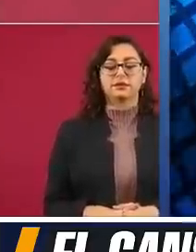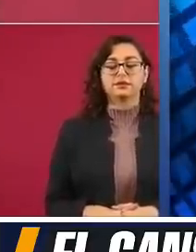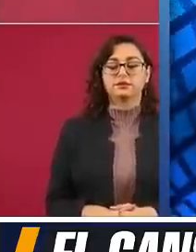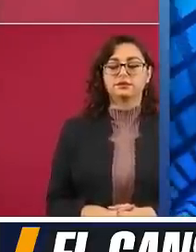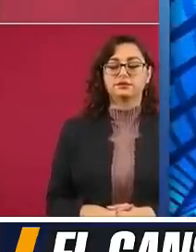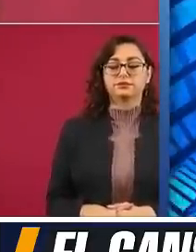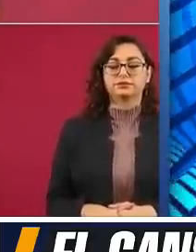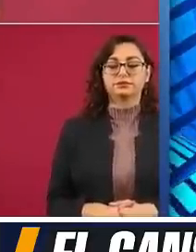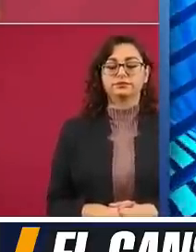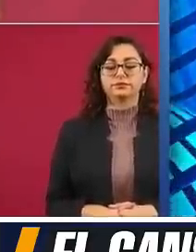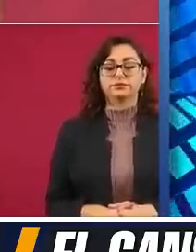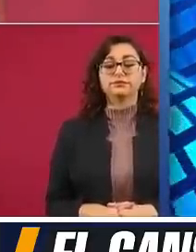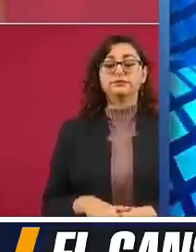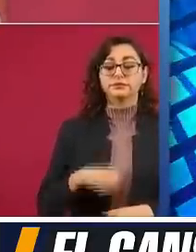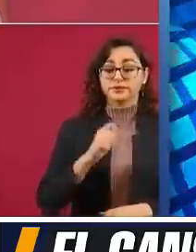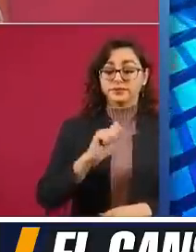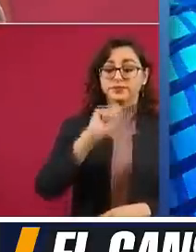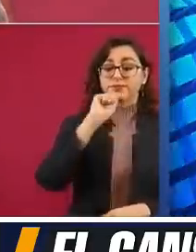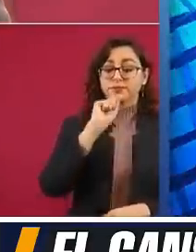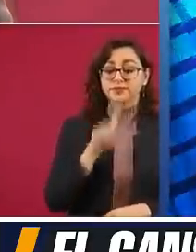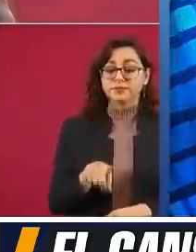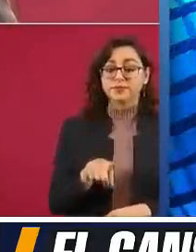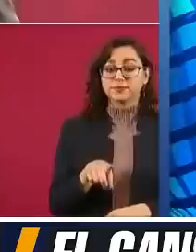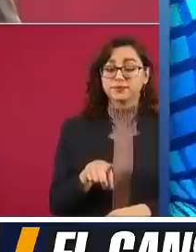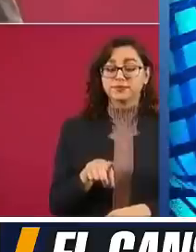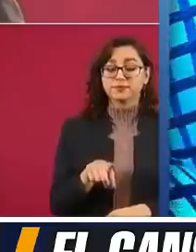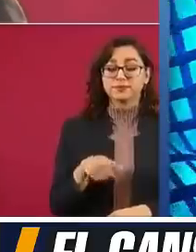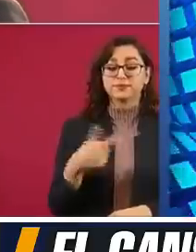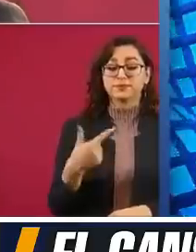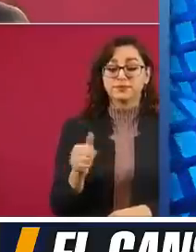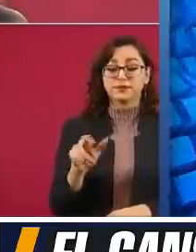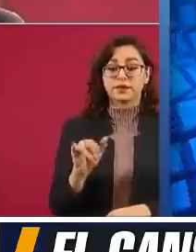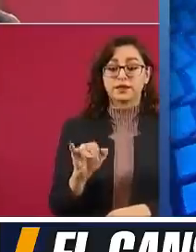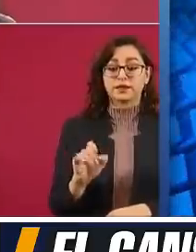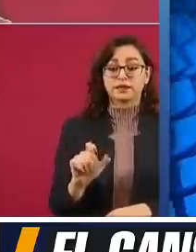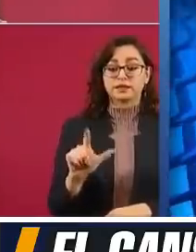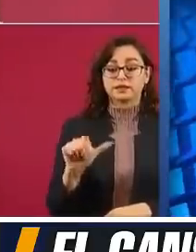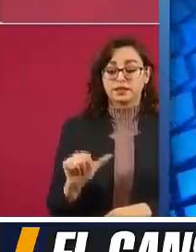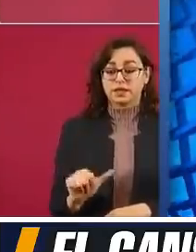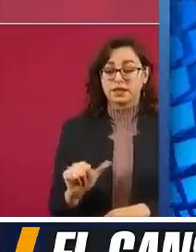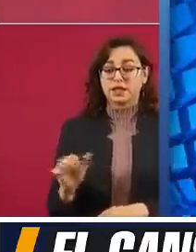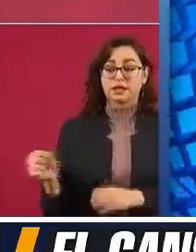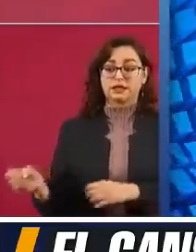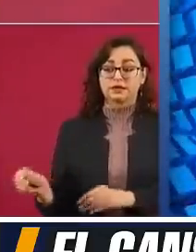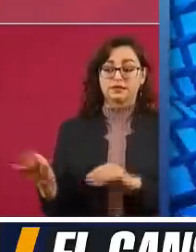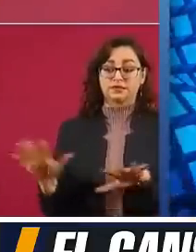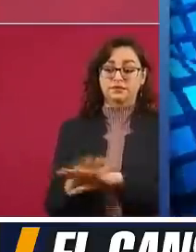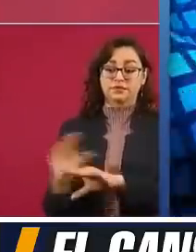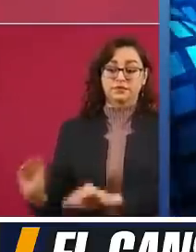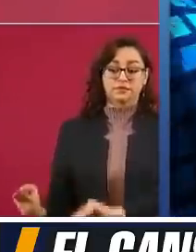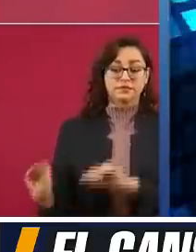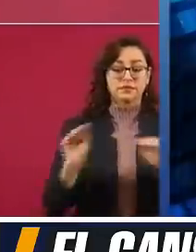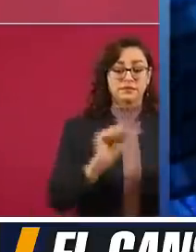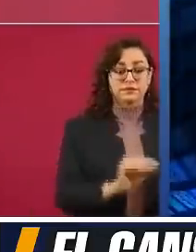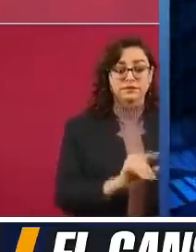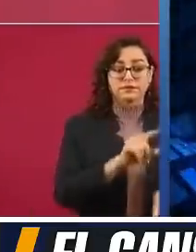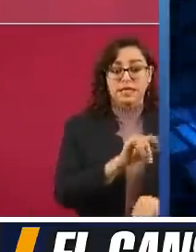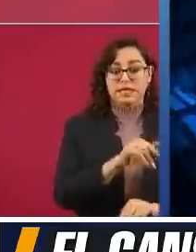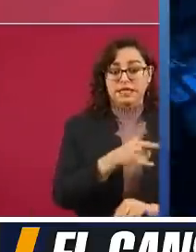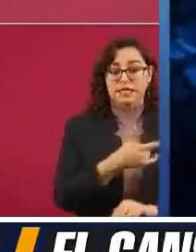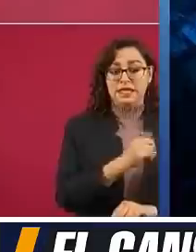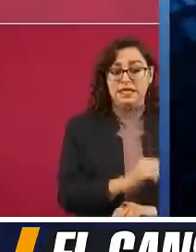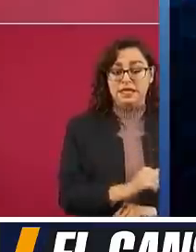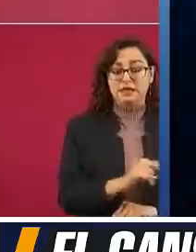También el caso de Graciela, su nombramiento tiene que ser ratificado por el Senado.